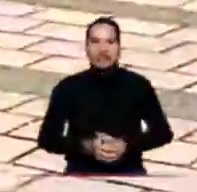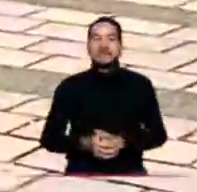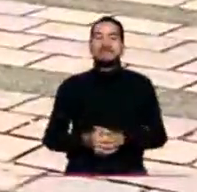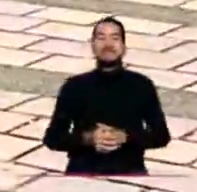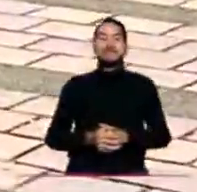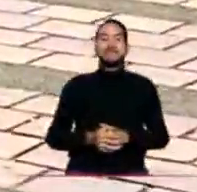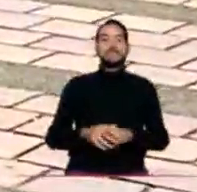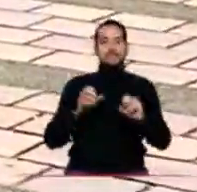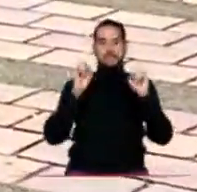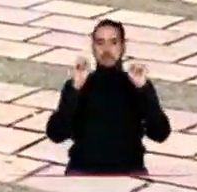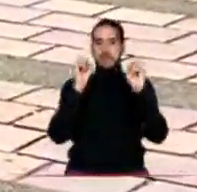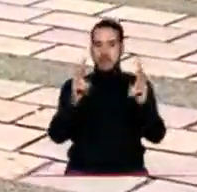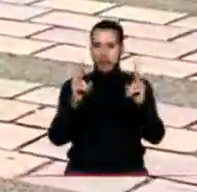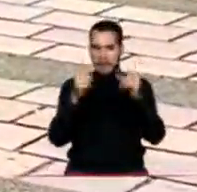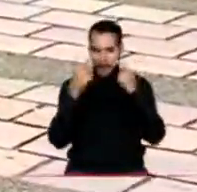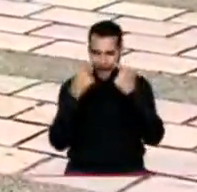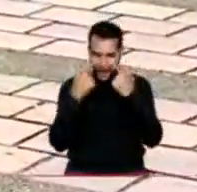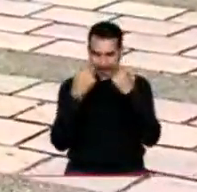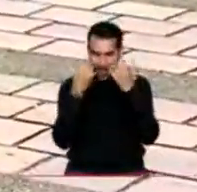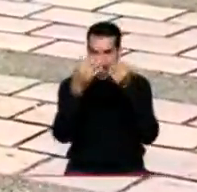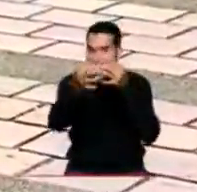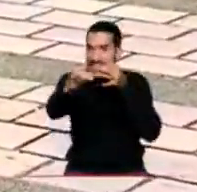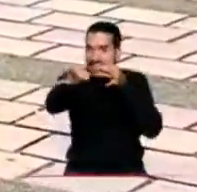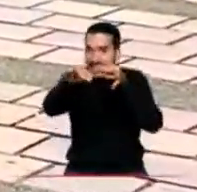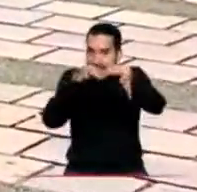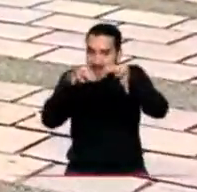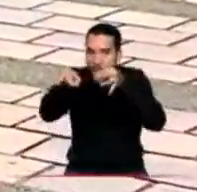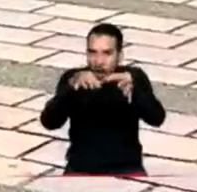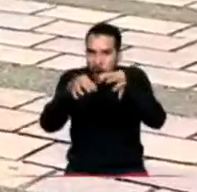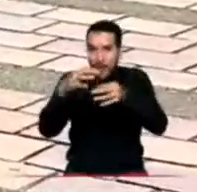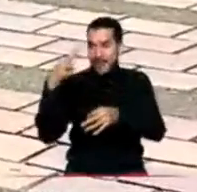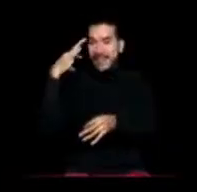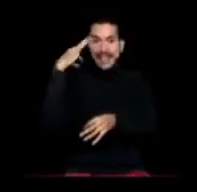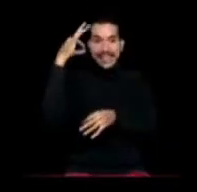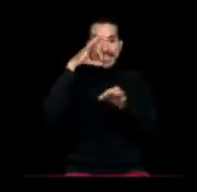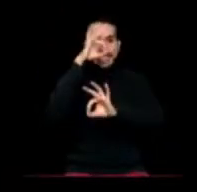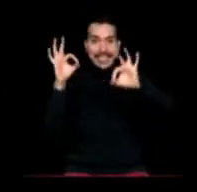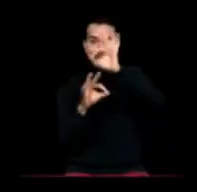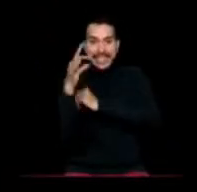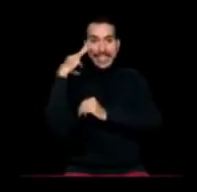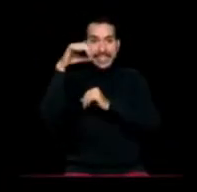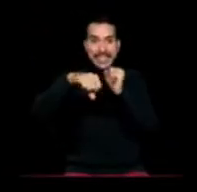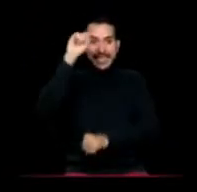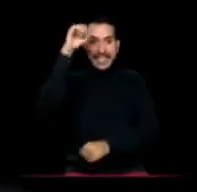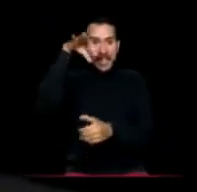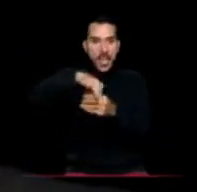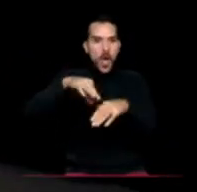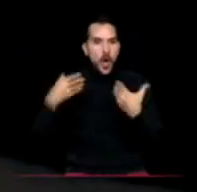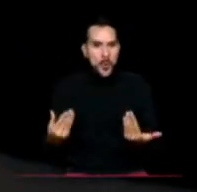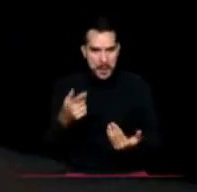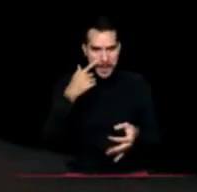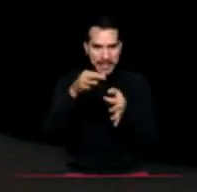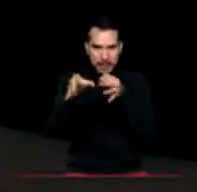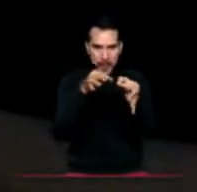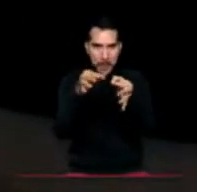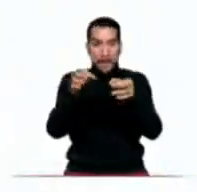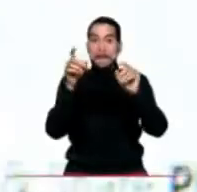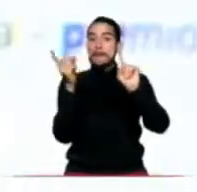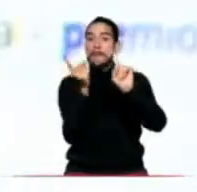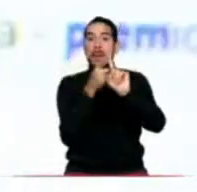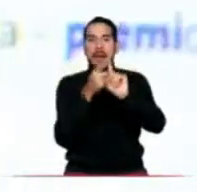Entonces, aquí, ahora, ya mismo, les vamos a contar cómo hacerlo. Primero debe ingresar a la página de los